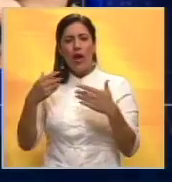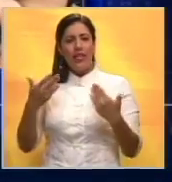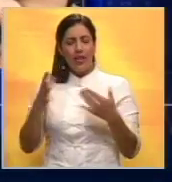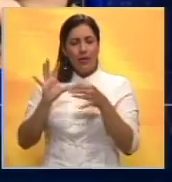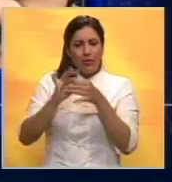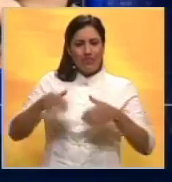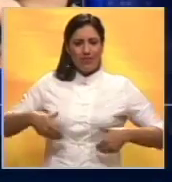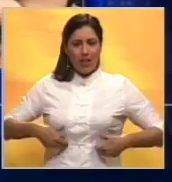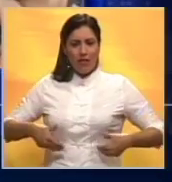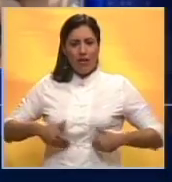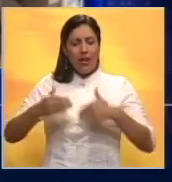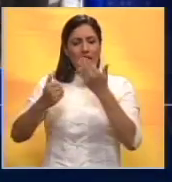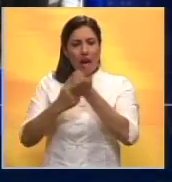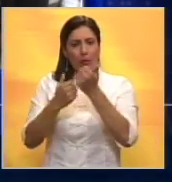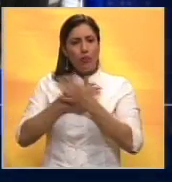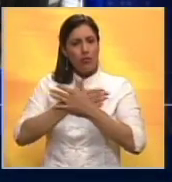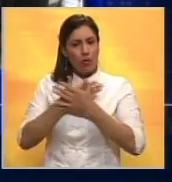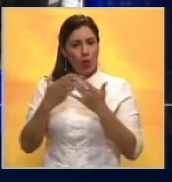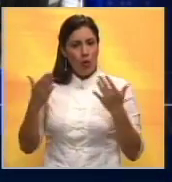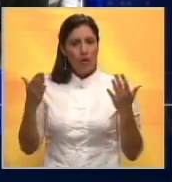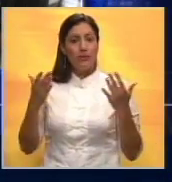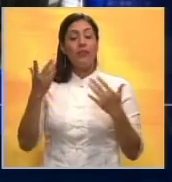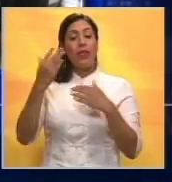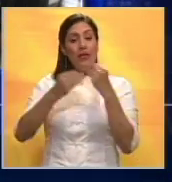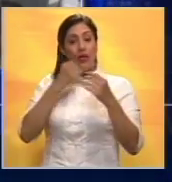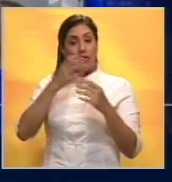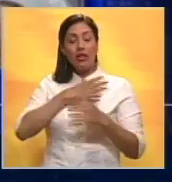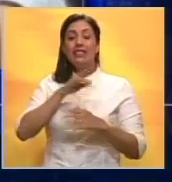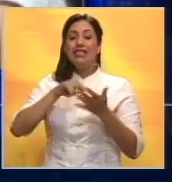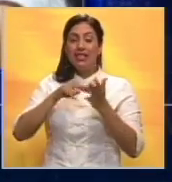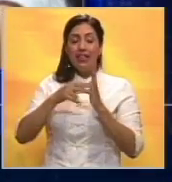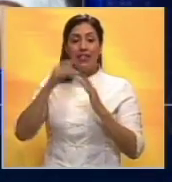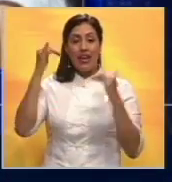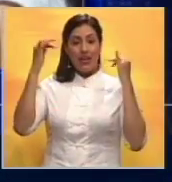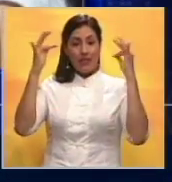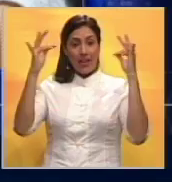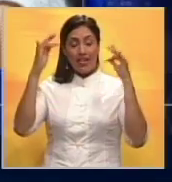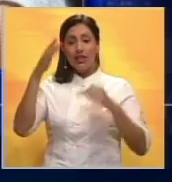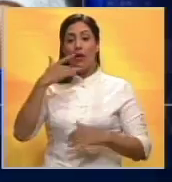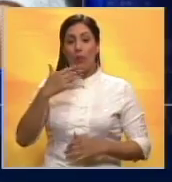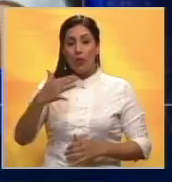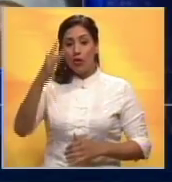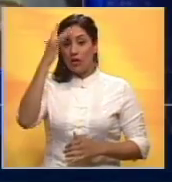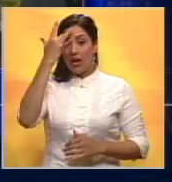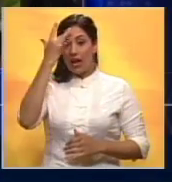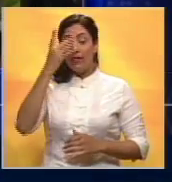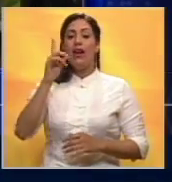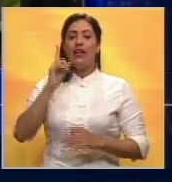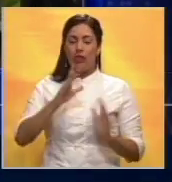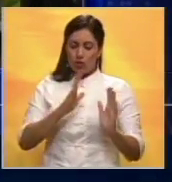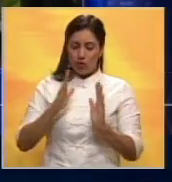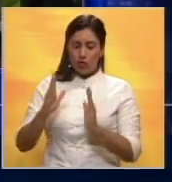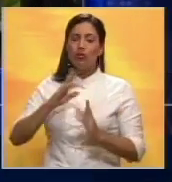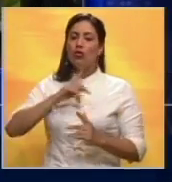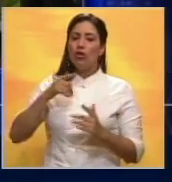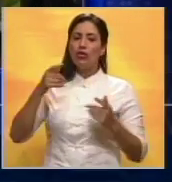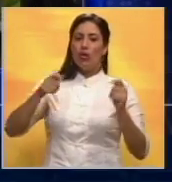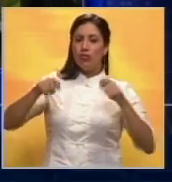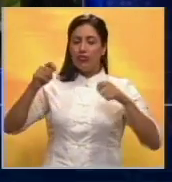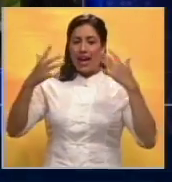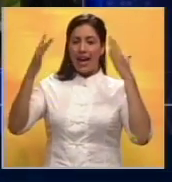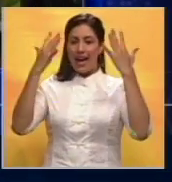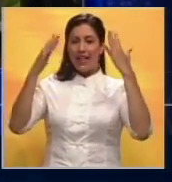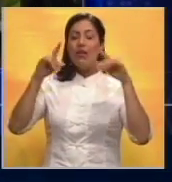y unir esfuerzos en pro de la colaboración adelantó que con motivo de las festividades carnestolendas están organizando llevar comparsas de